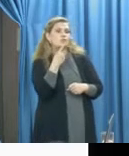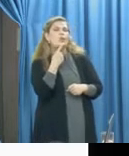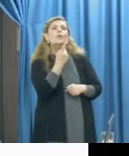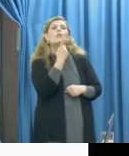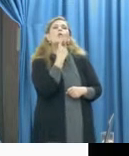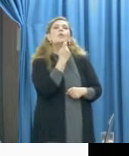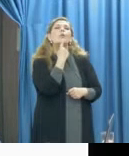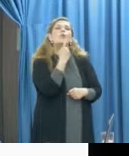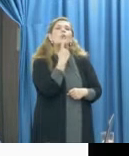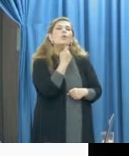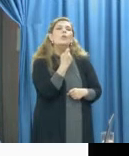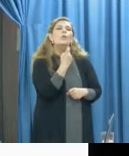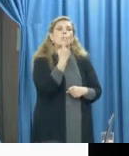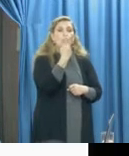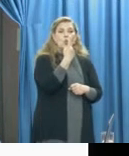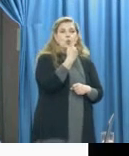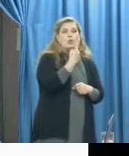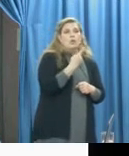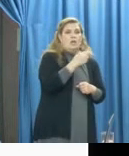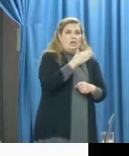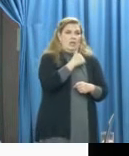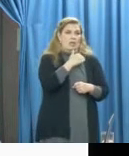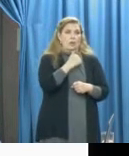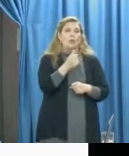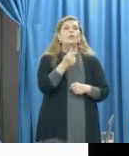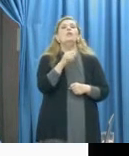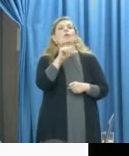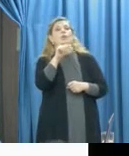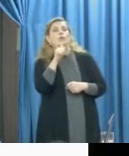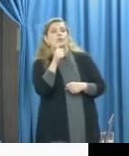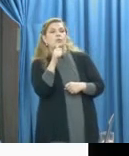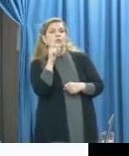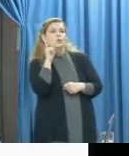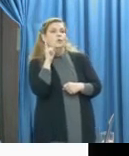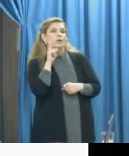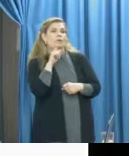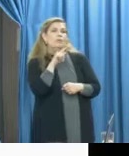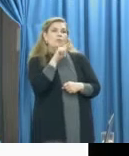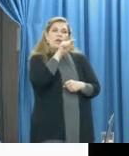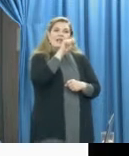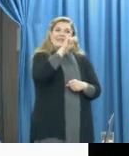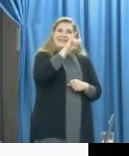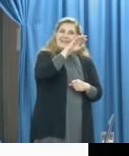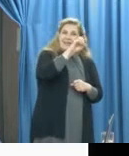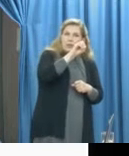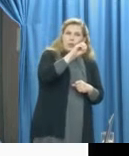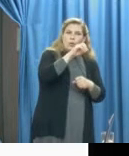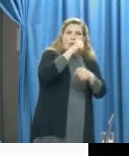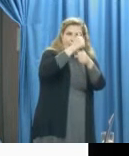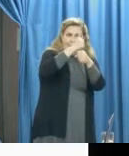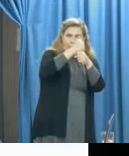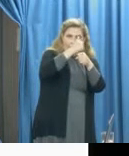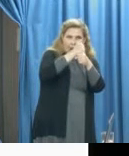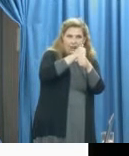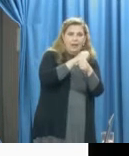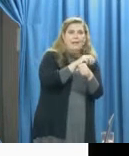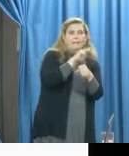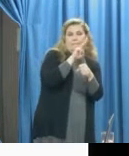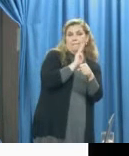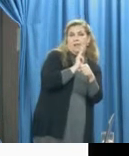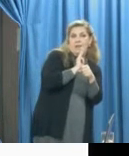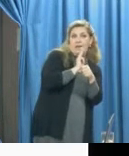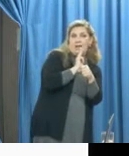rojo. Tiene un niño y tiene una niña afectados. Por aquí tuvo un tío abuelo una tía abuela materna